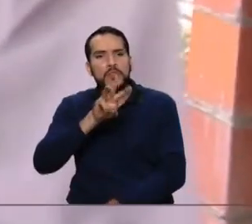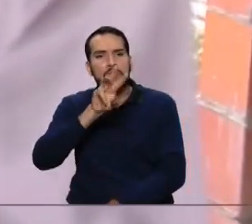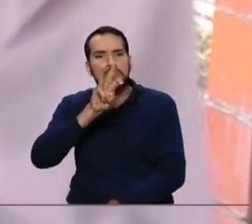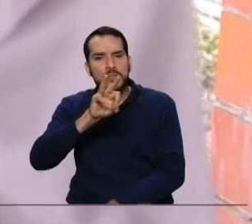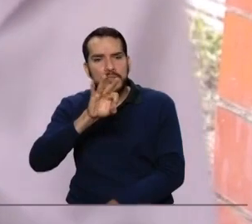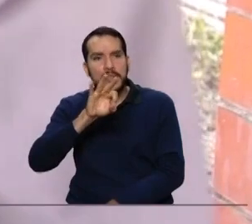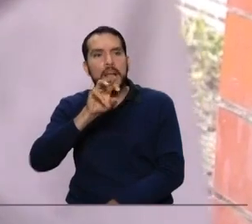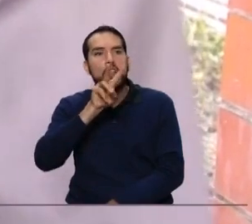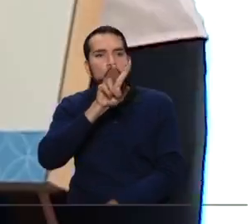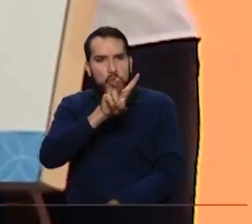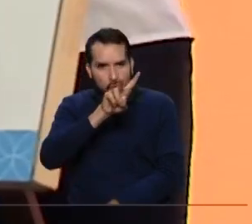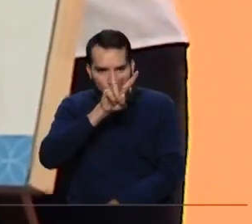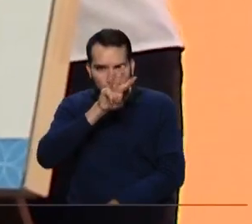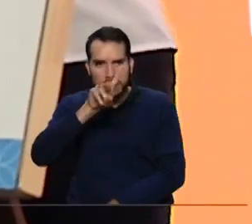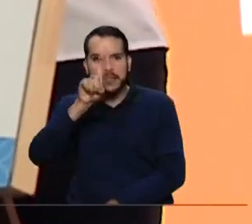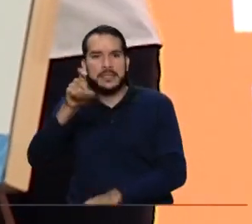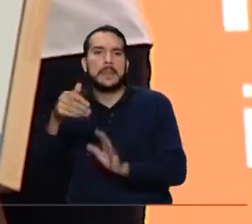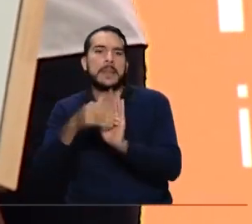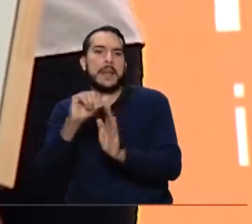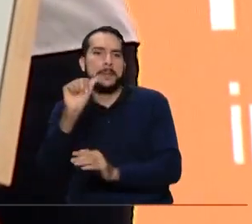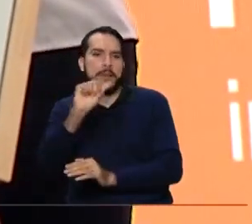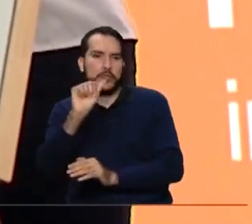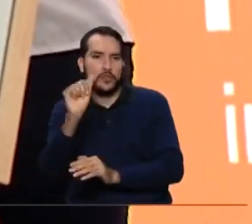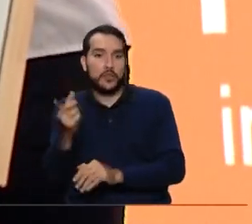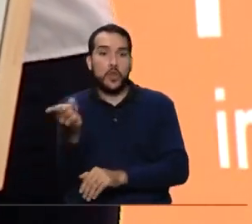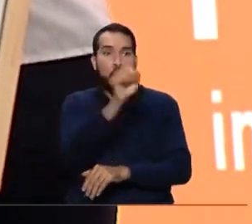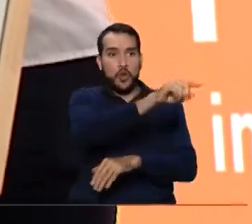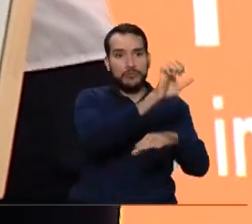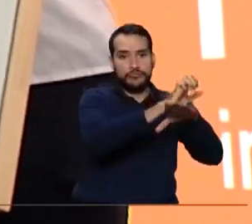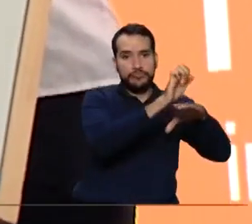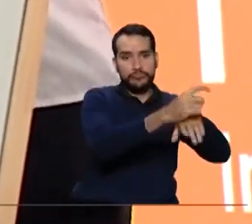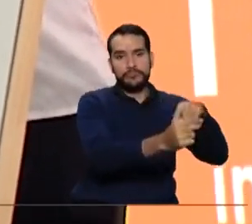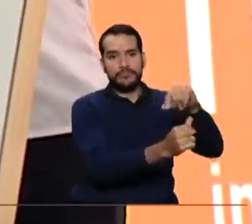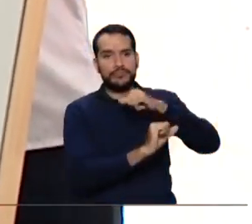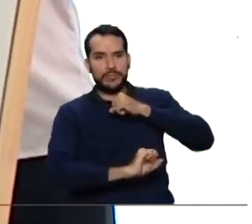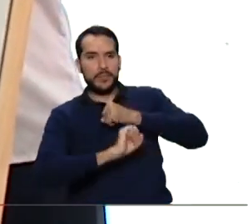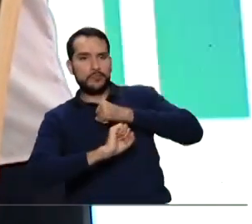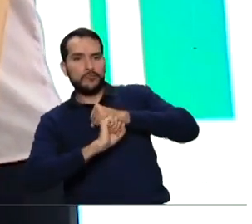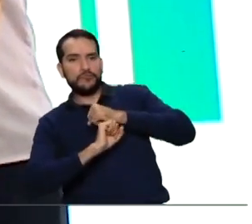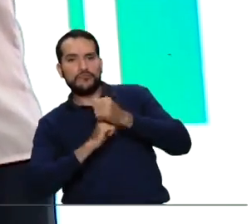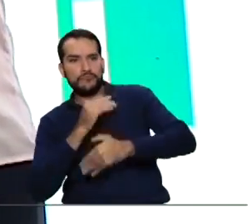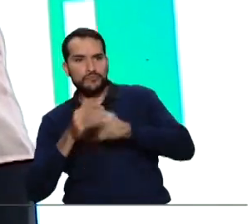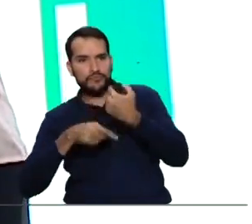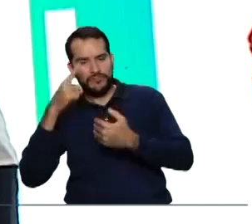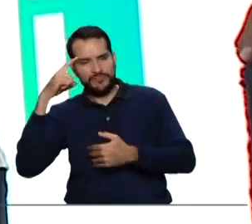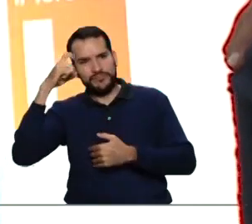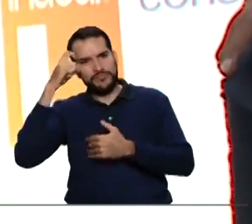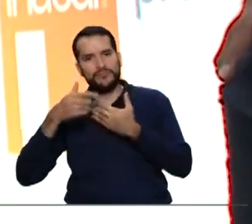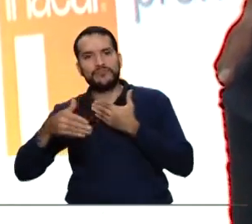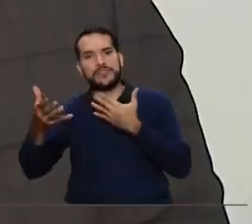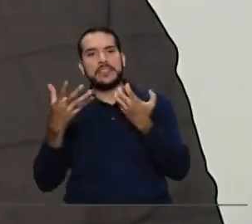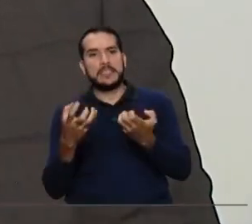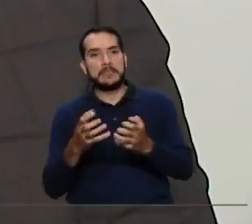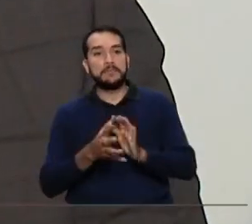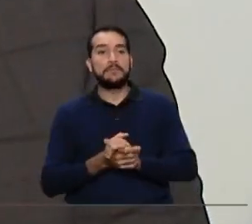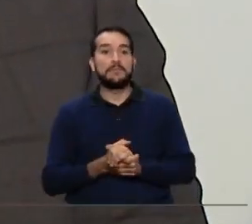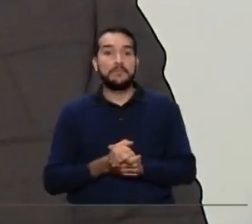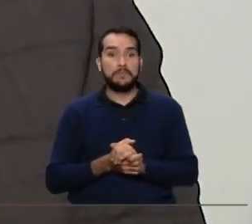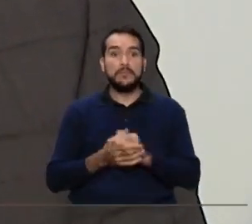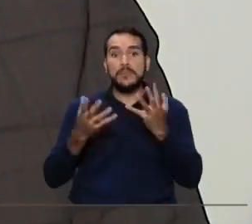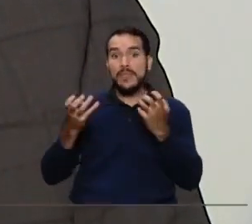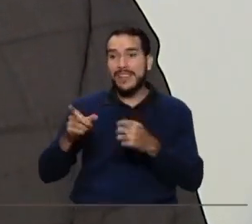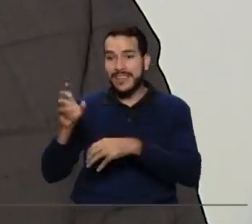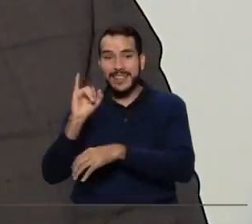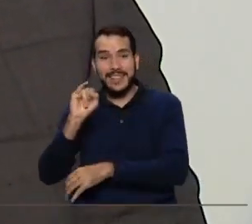institutos financieros como Infivalle también hacen su aporte al desafío regional. Apoyar el programa desde ese punto de vista financiero, con los alcances que tenga